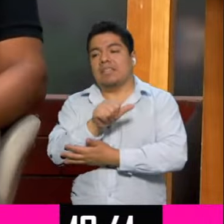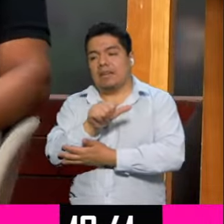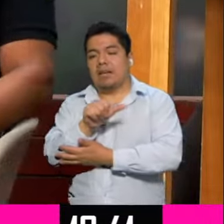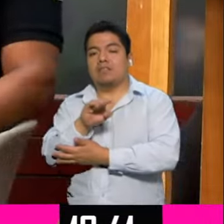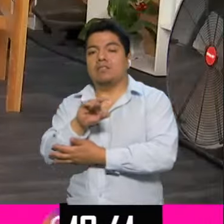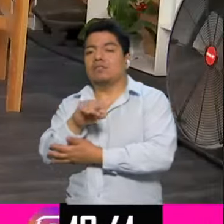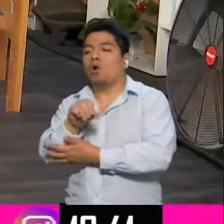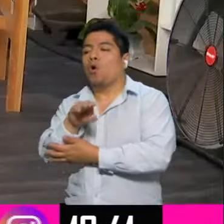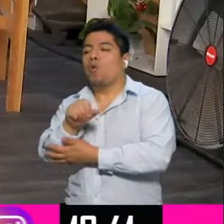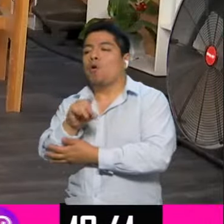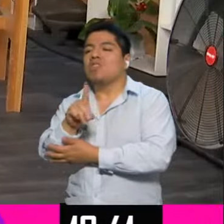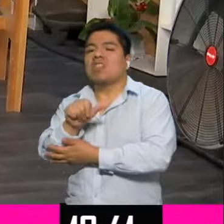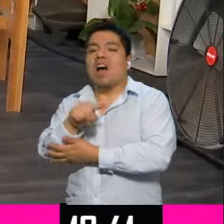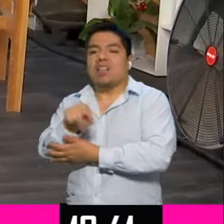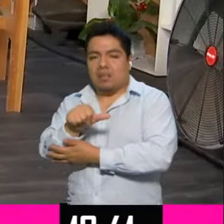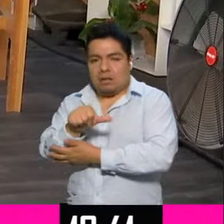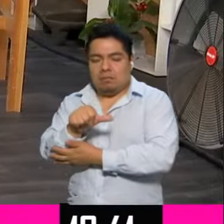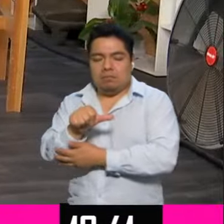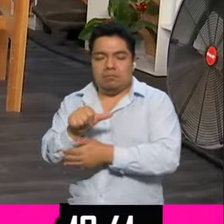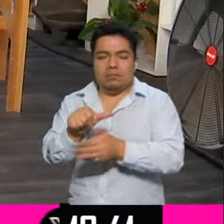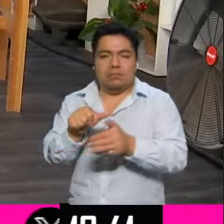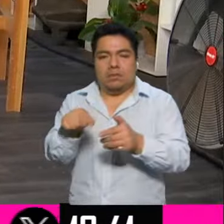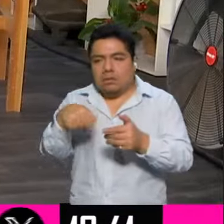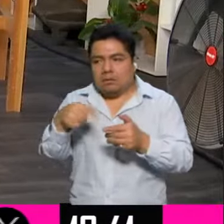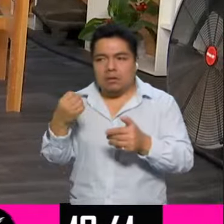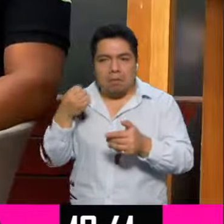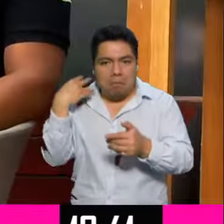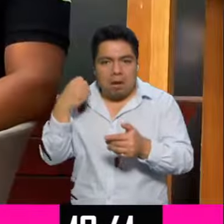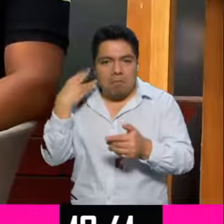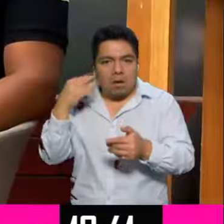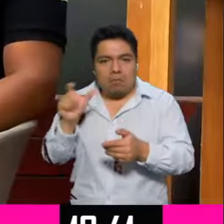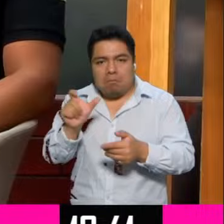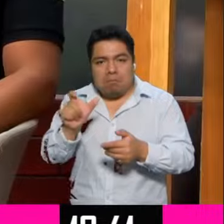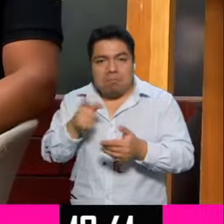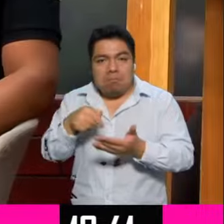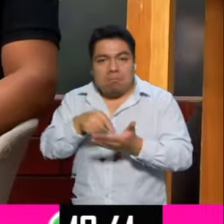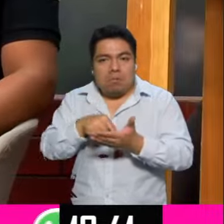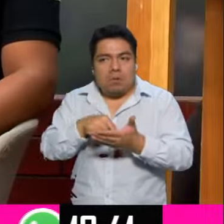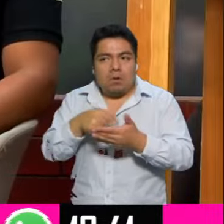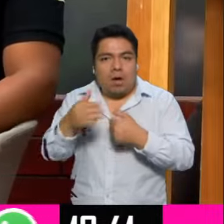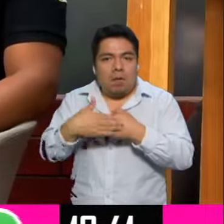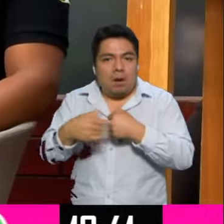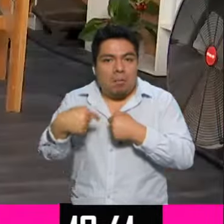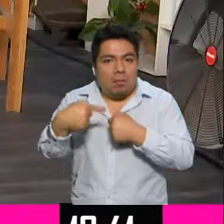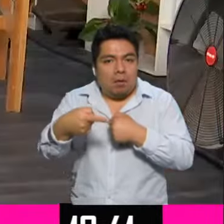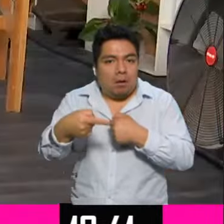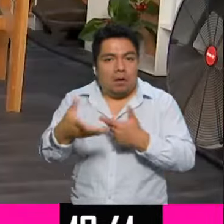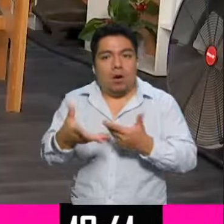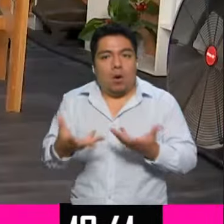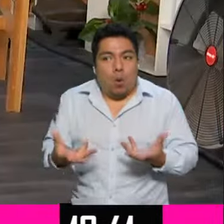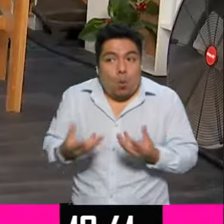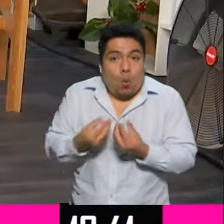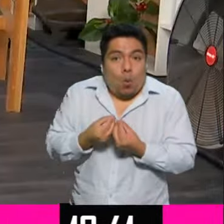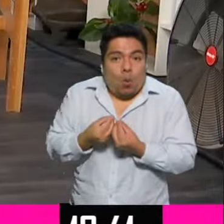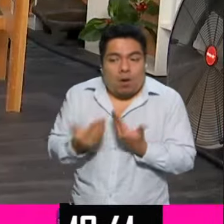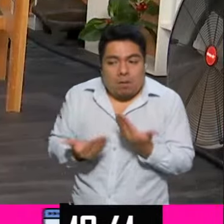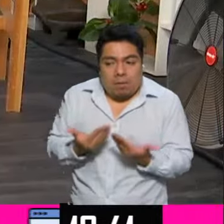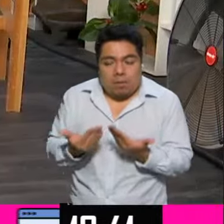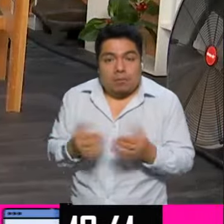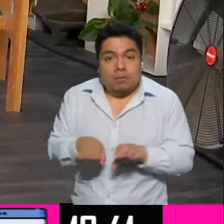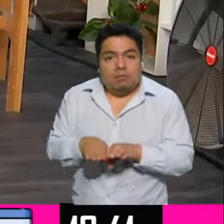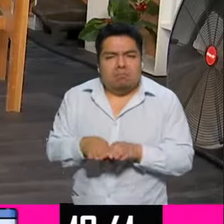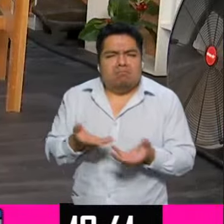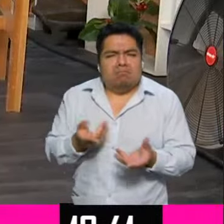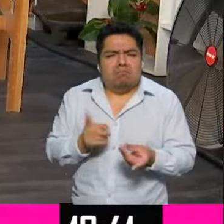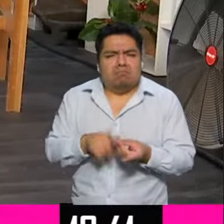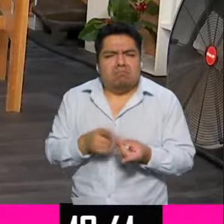Danza. ¿Y en dónde podemos disfrutar de este espectáculo? ¿Se están presentando en algún lugar ahorita? O unirnos también a bailarle. ¿A